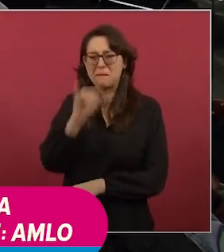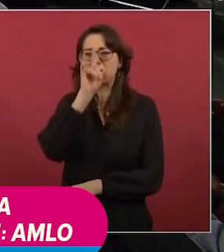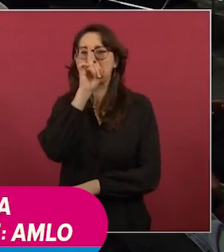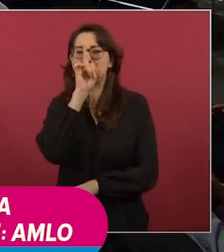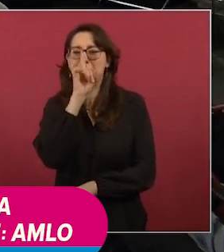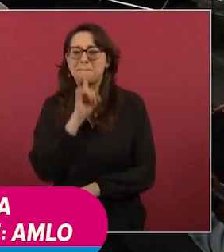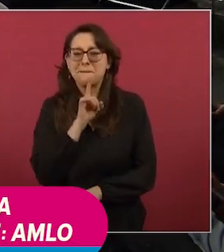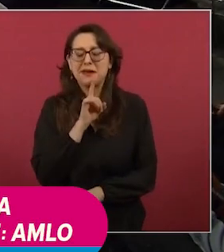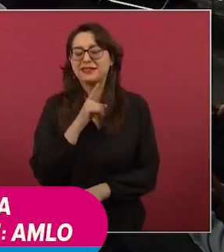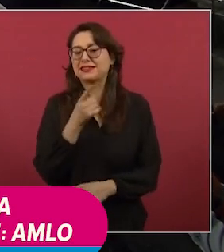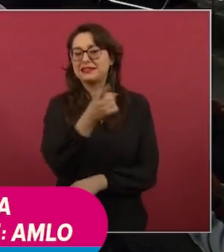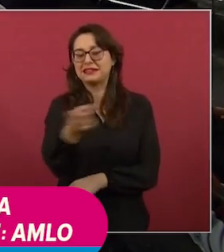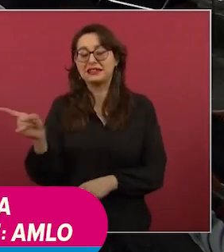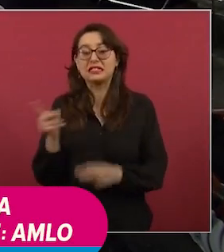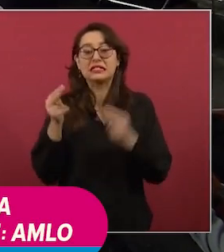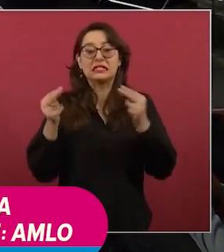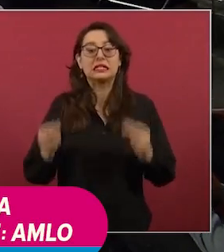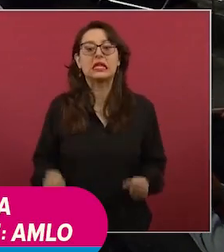por